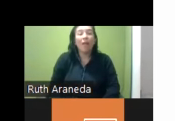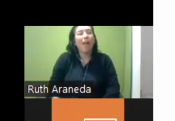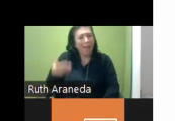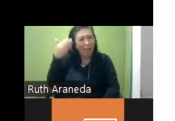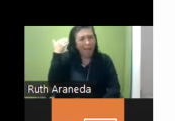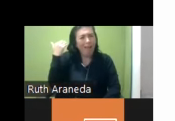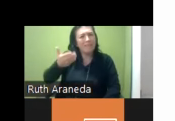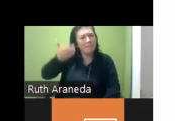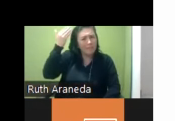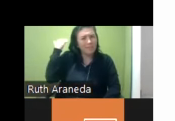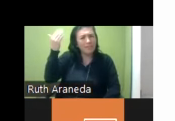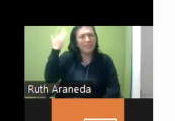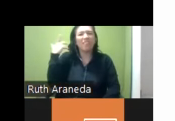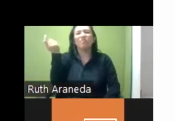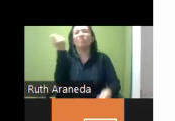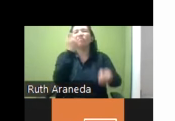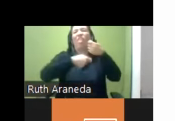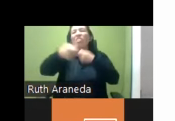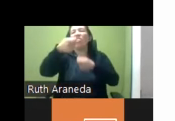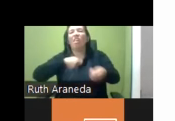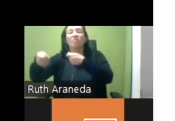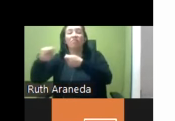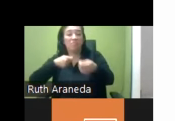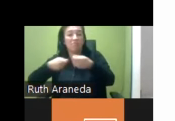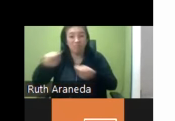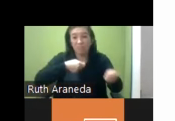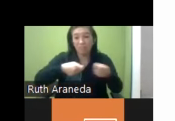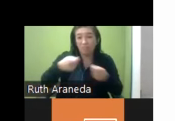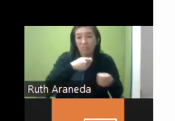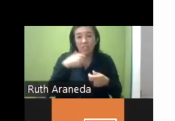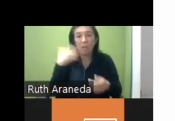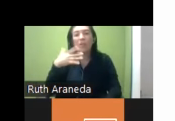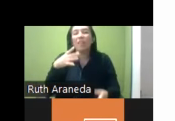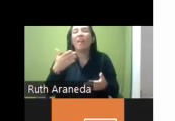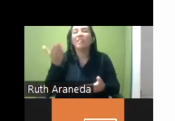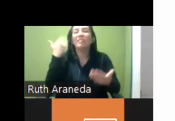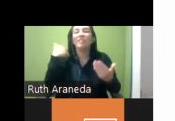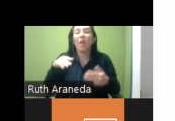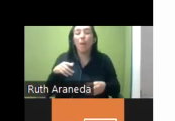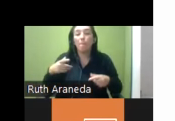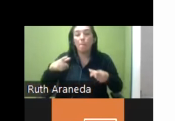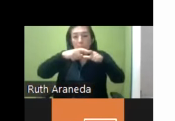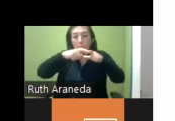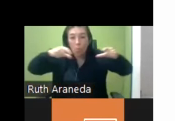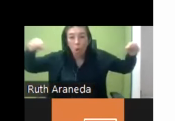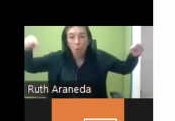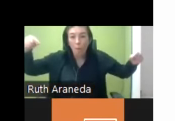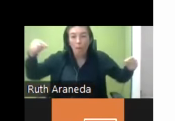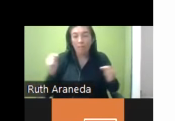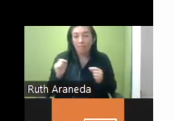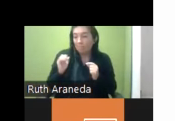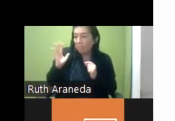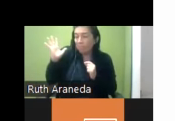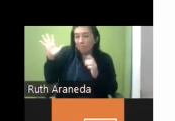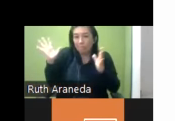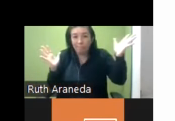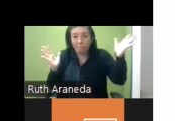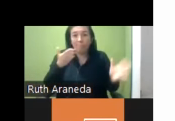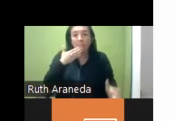un tráfico muy importante de plumas, y no solamente de plumas, sino que de ejemplares